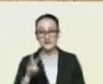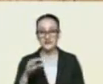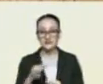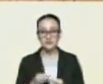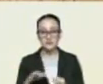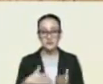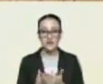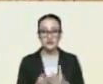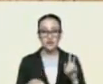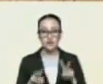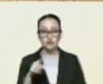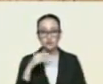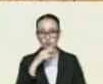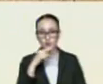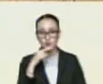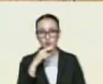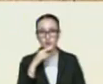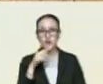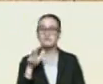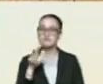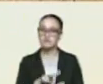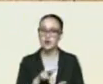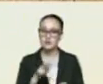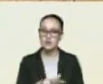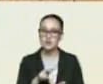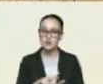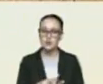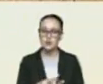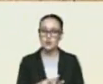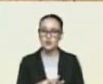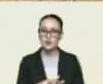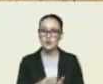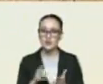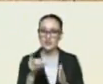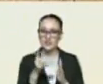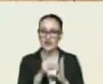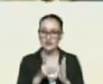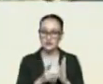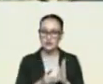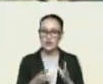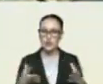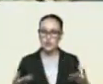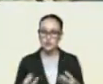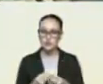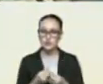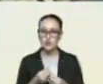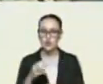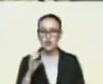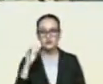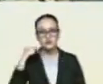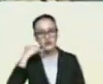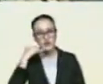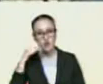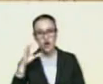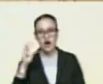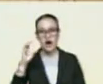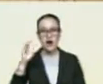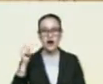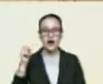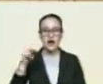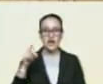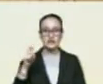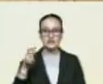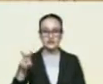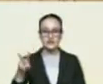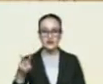12 de octubre. Se hizo la certificación de la red de transmisión de data en conjunto con CAN-TV y realizamos